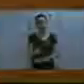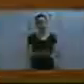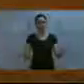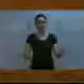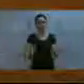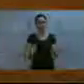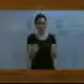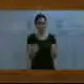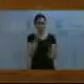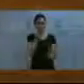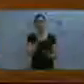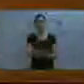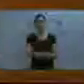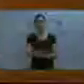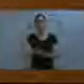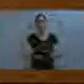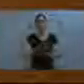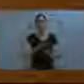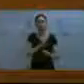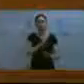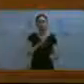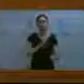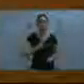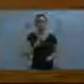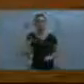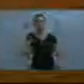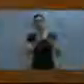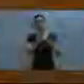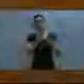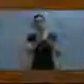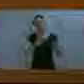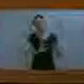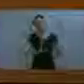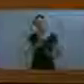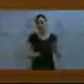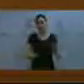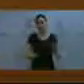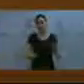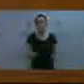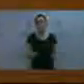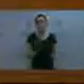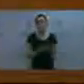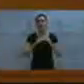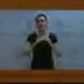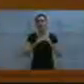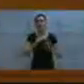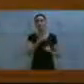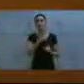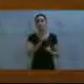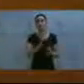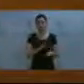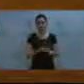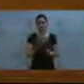entes implicados en la decisión de hacer un programa de turismo, el Turismo Sostenible 2020, donde hay dos objetivos fundamentales,